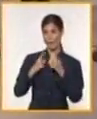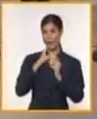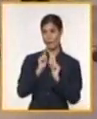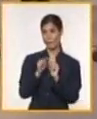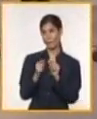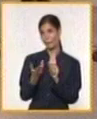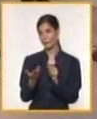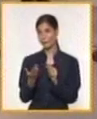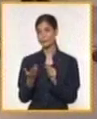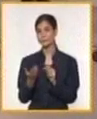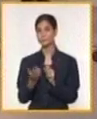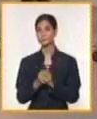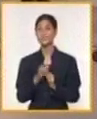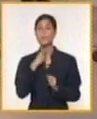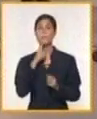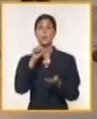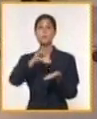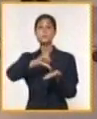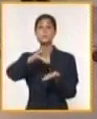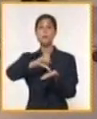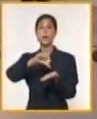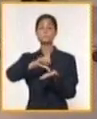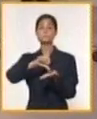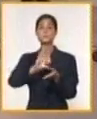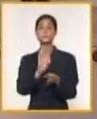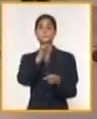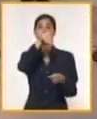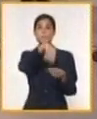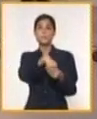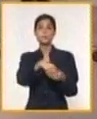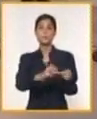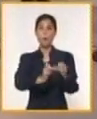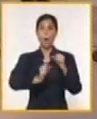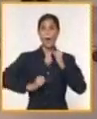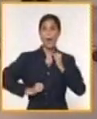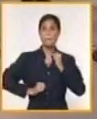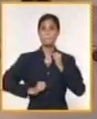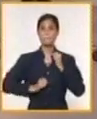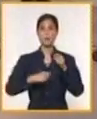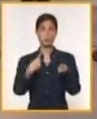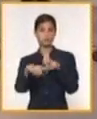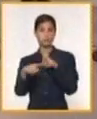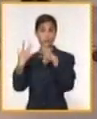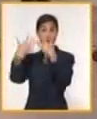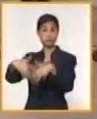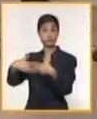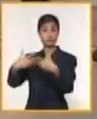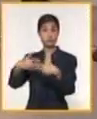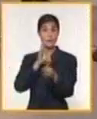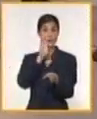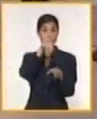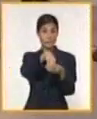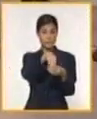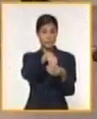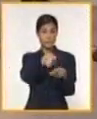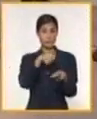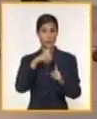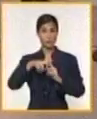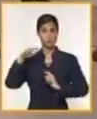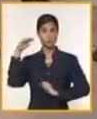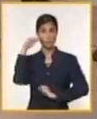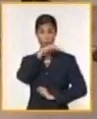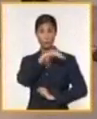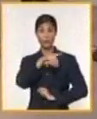primero, Irán tiene una industria de producción de armamentos de última generación en algunos